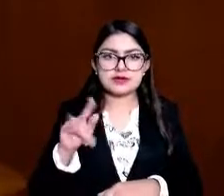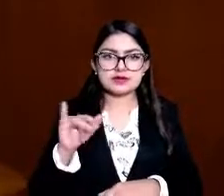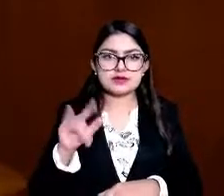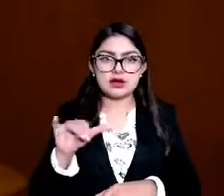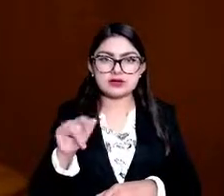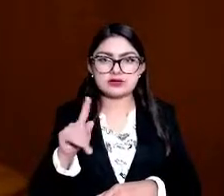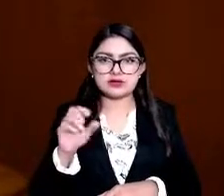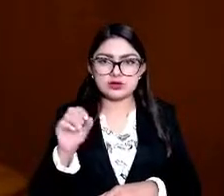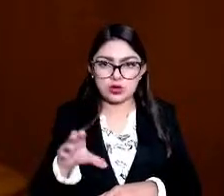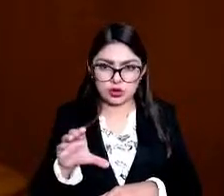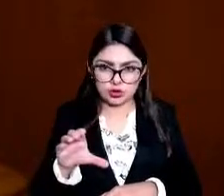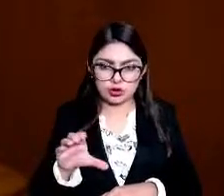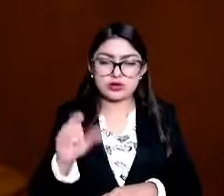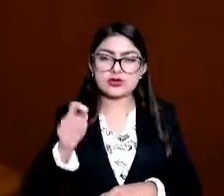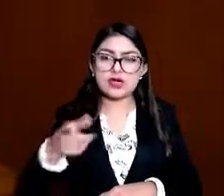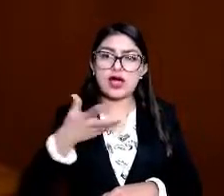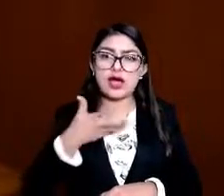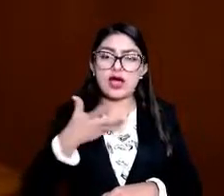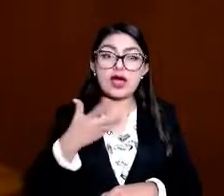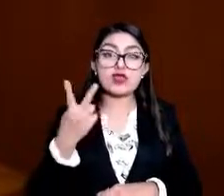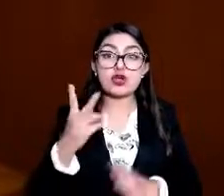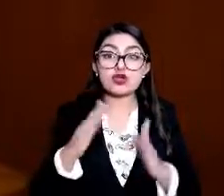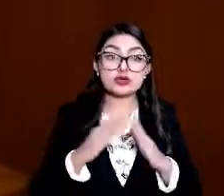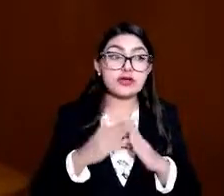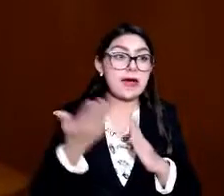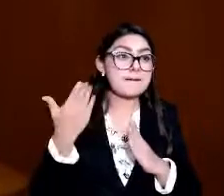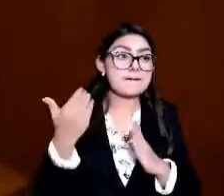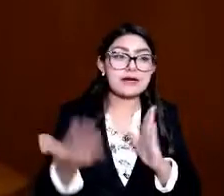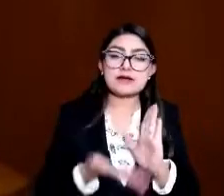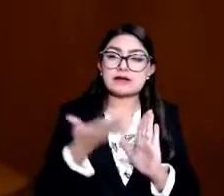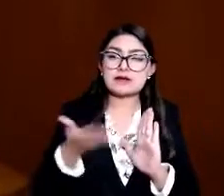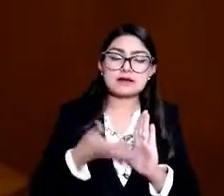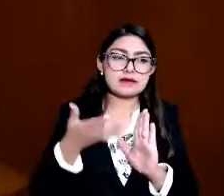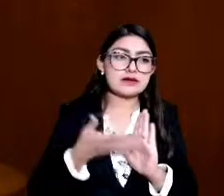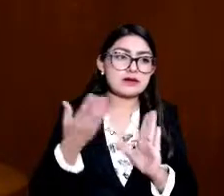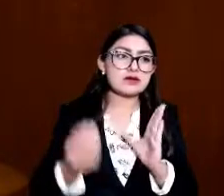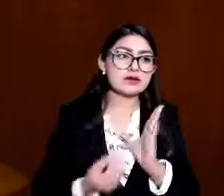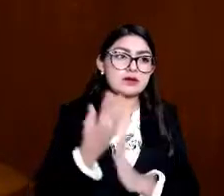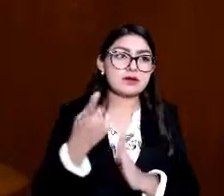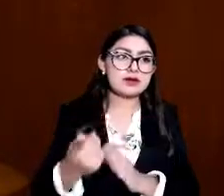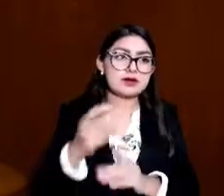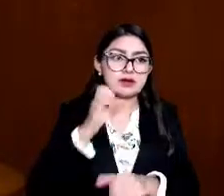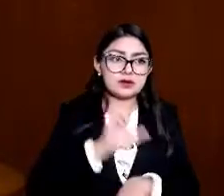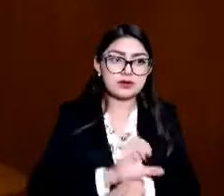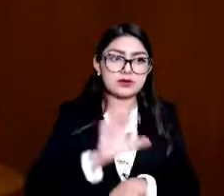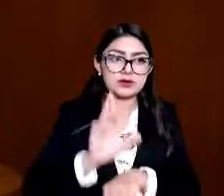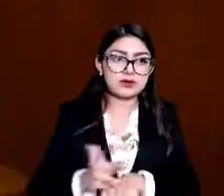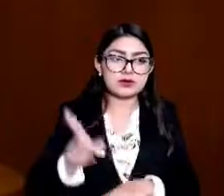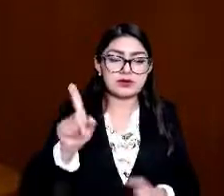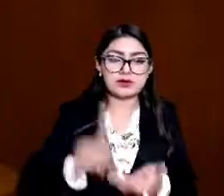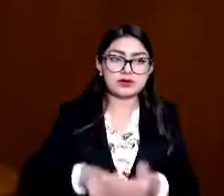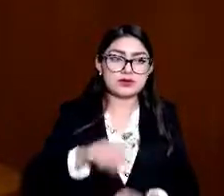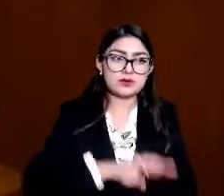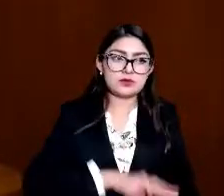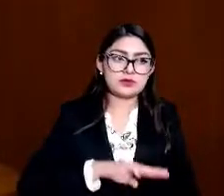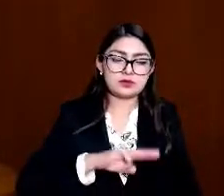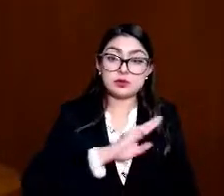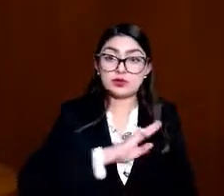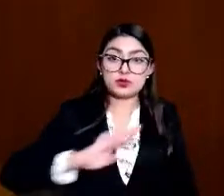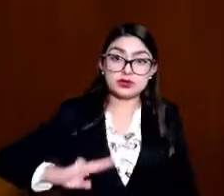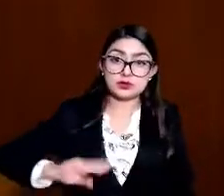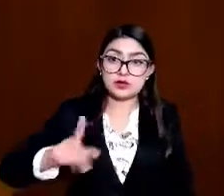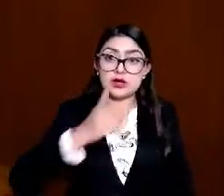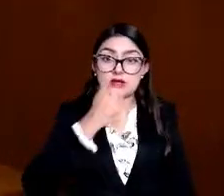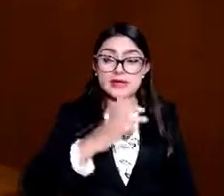10 casas de reciente construcción. El coordinador de Protección Civil del municipio ha señalado: hubo afectaciones en